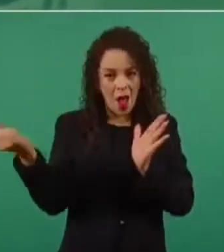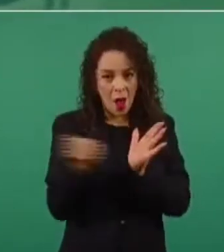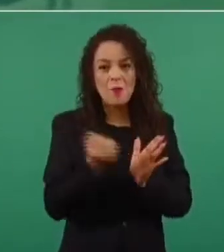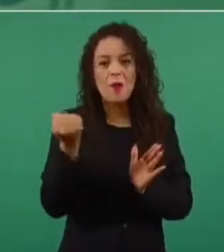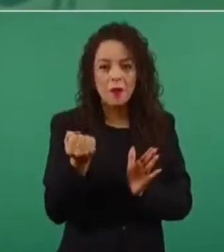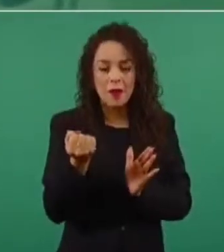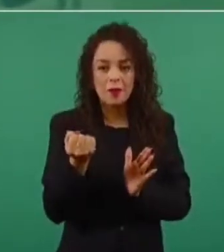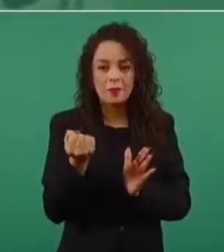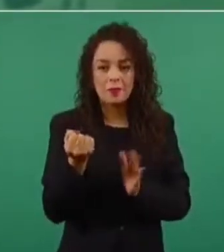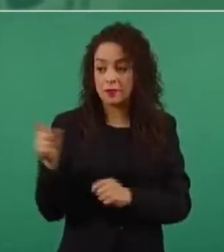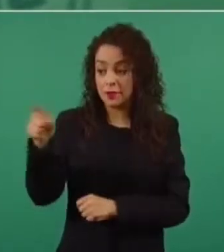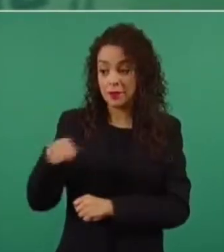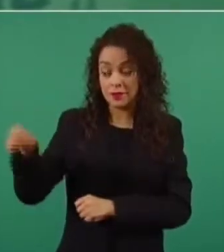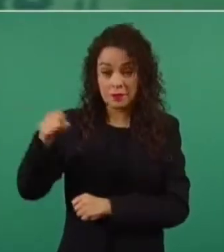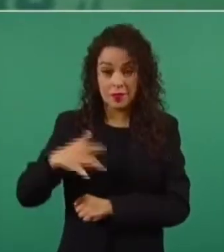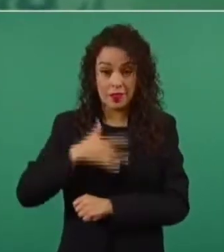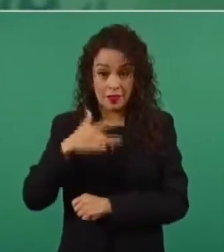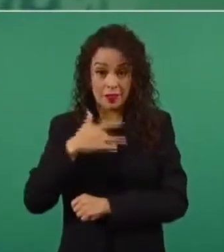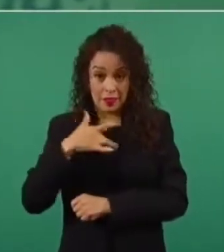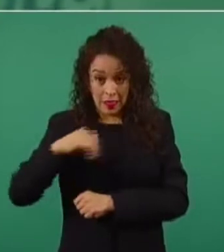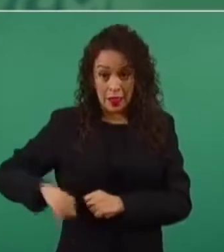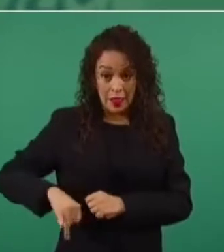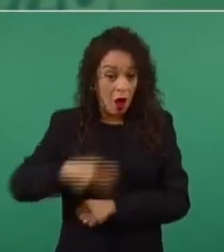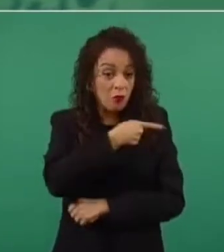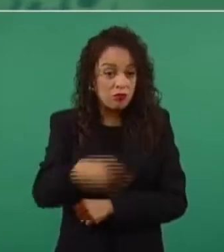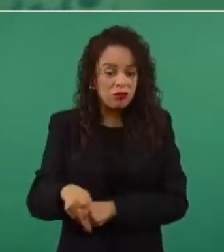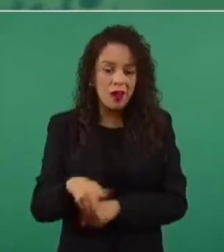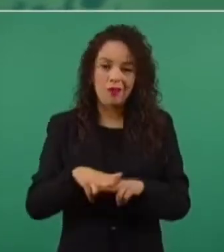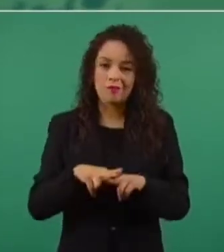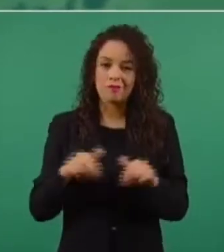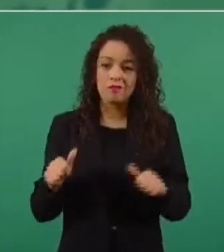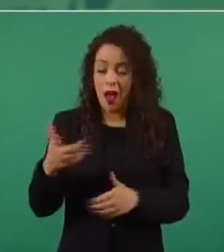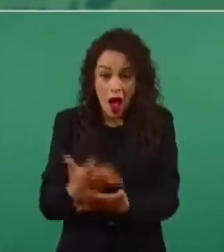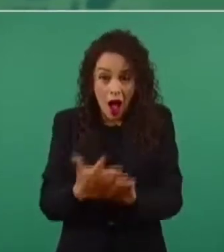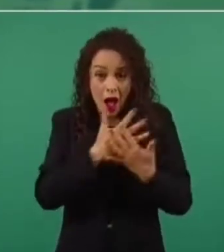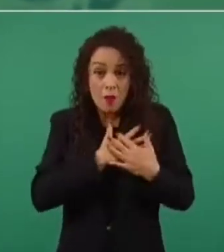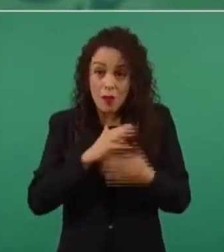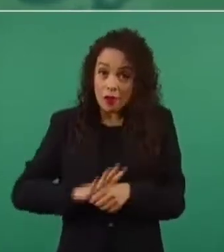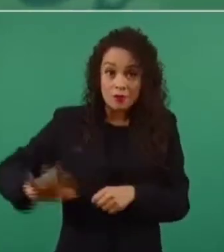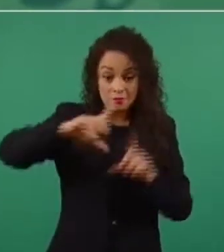no quieren a los pobres, que no le tienen amor al pueblo.